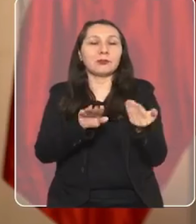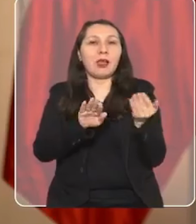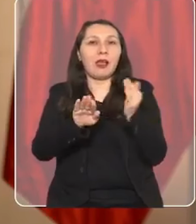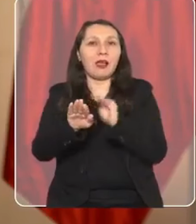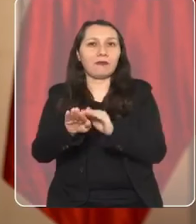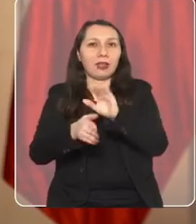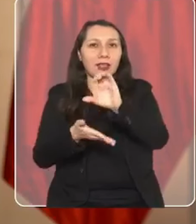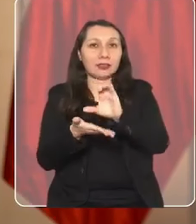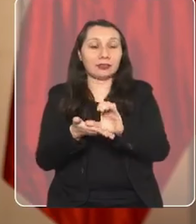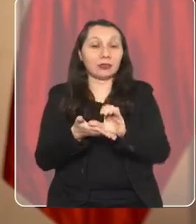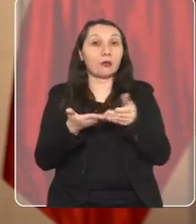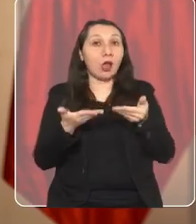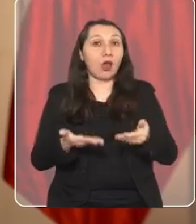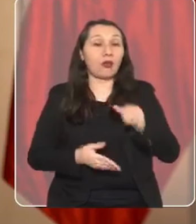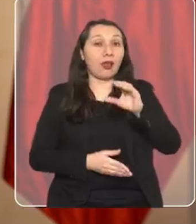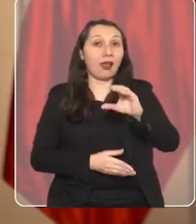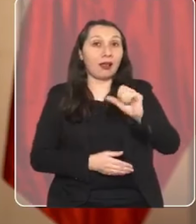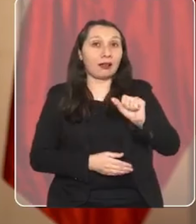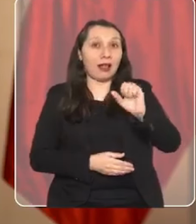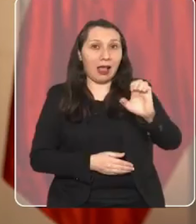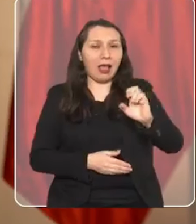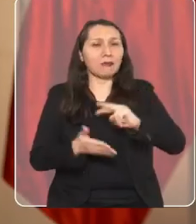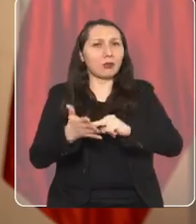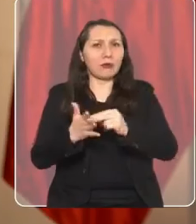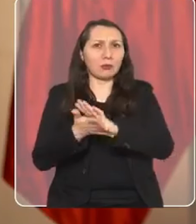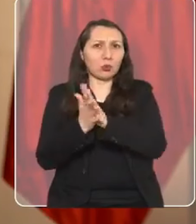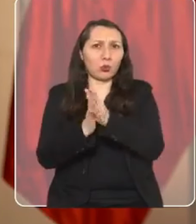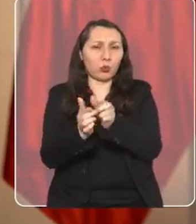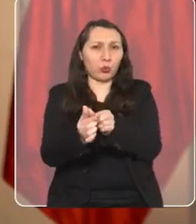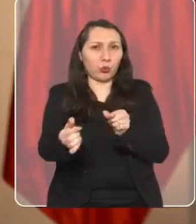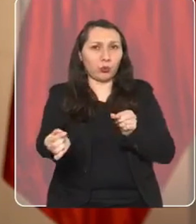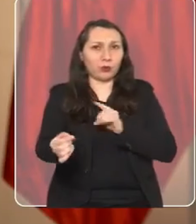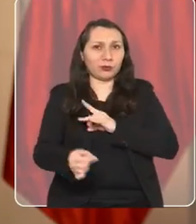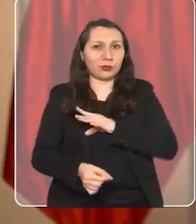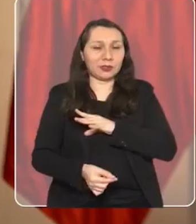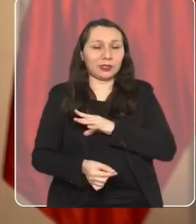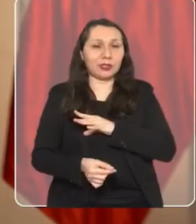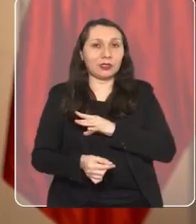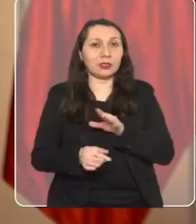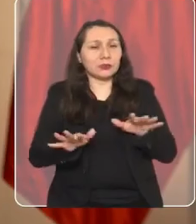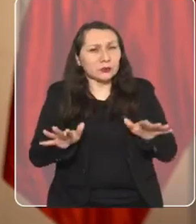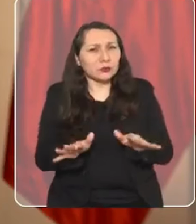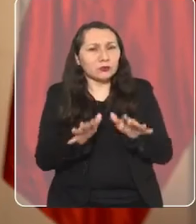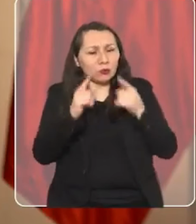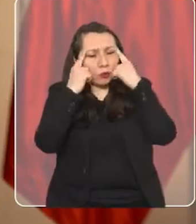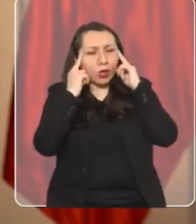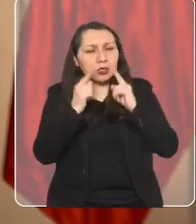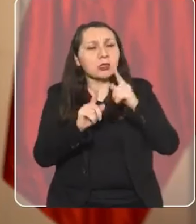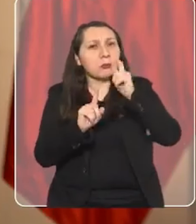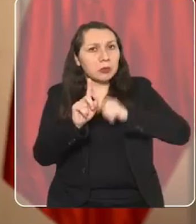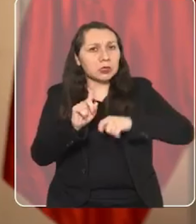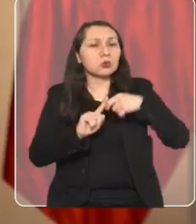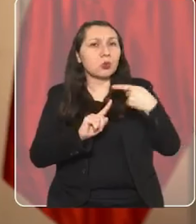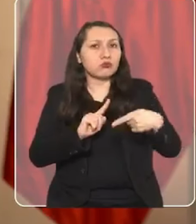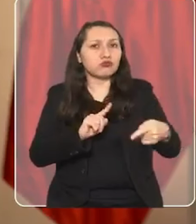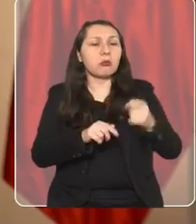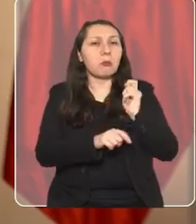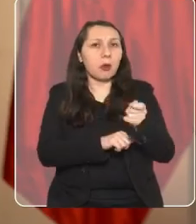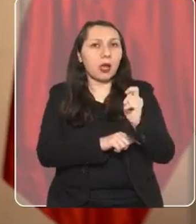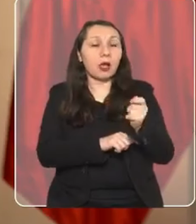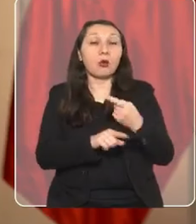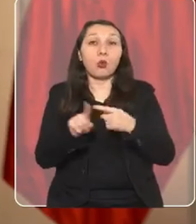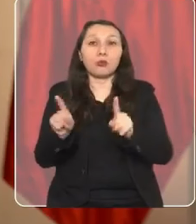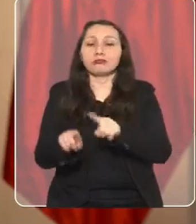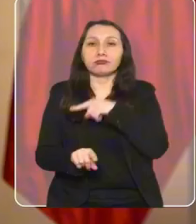del estado y Es que hoy el cae es un problema para todo chile para quienes con mucho esfuerzo mes a mes lo pagan Para